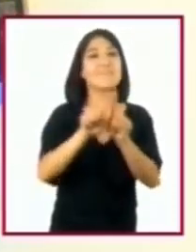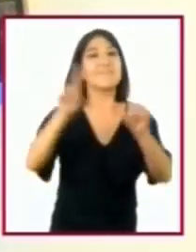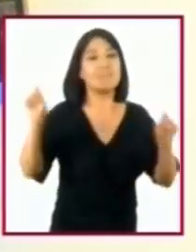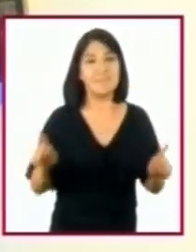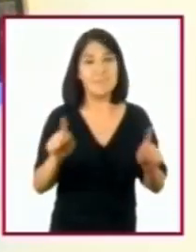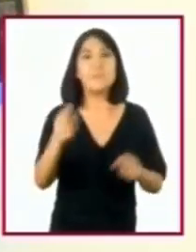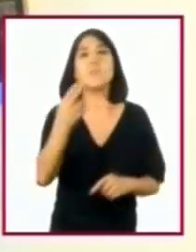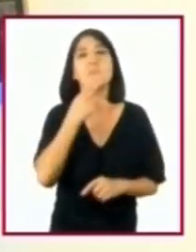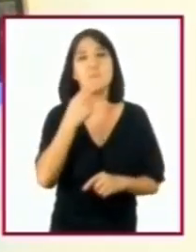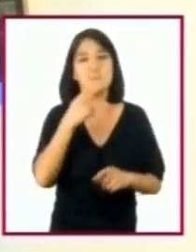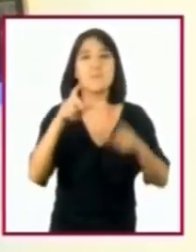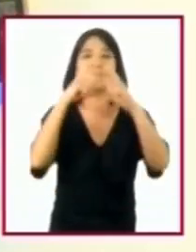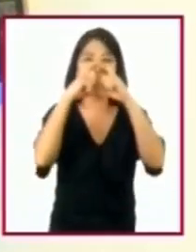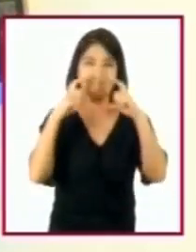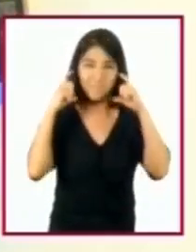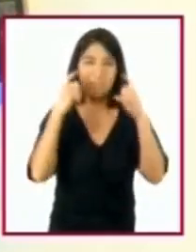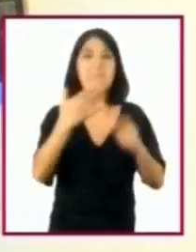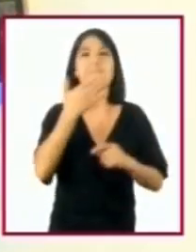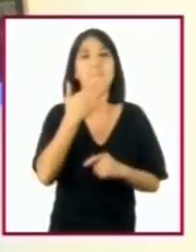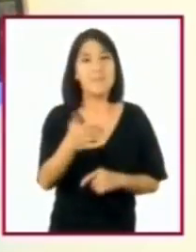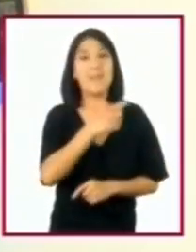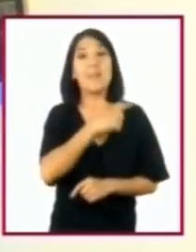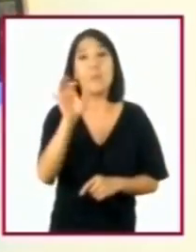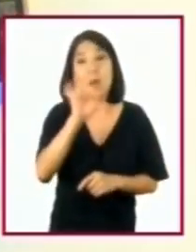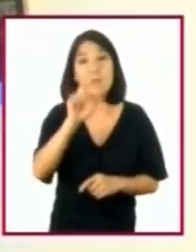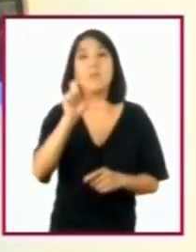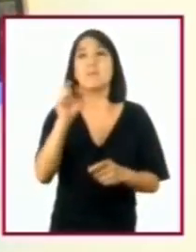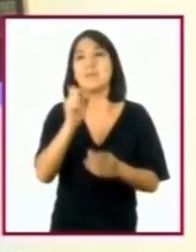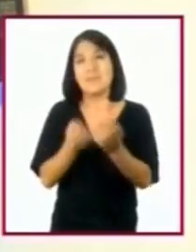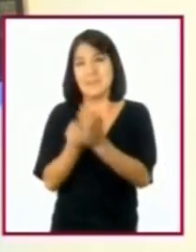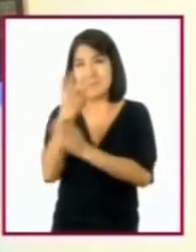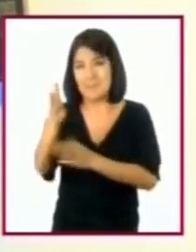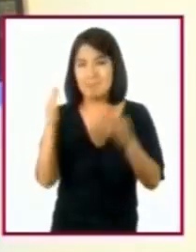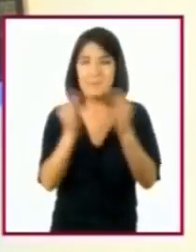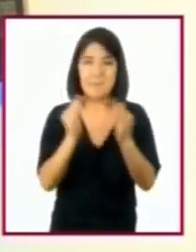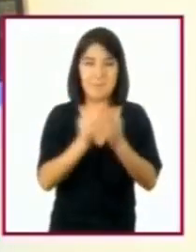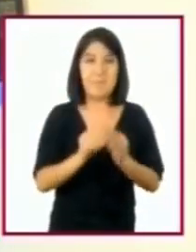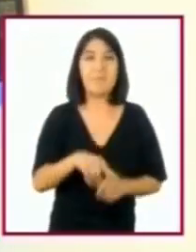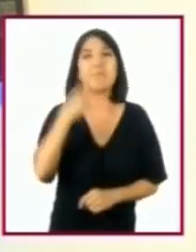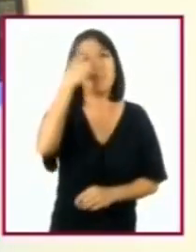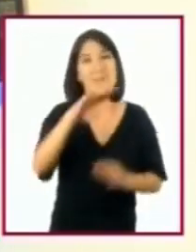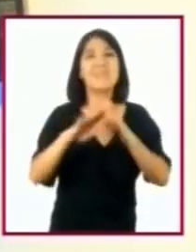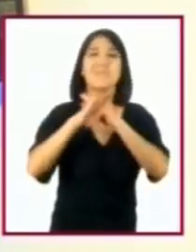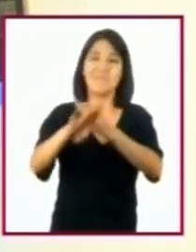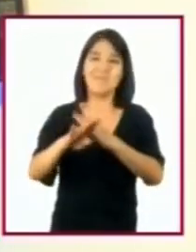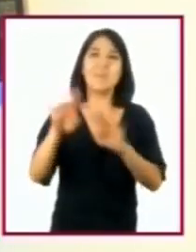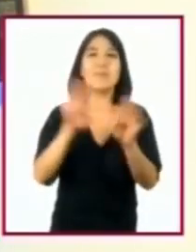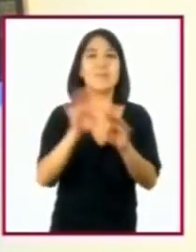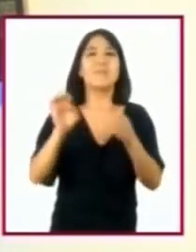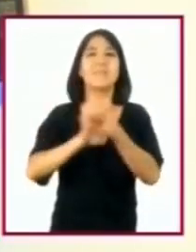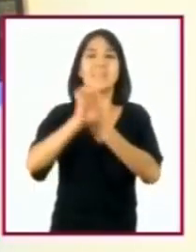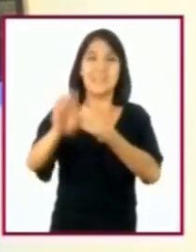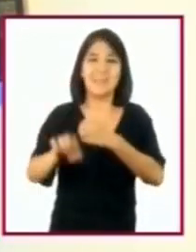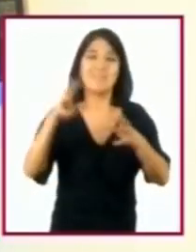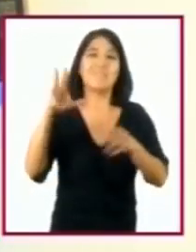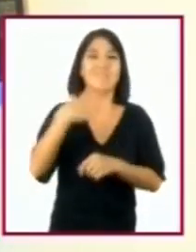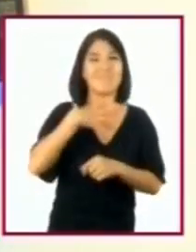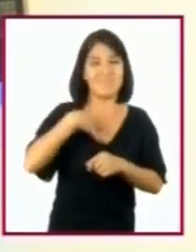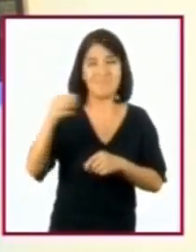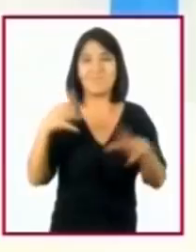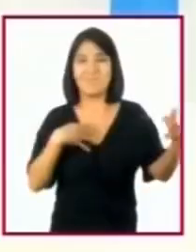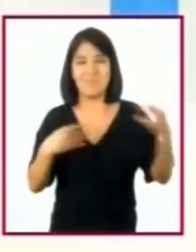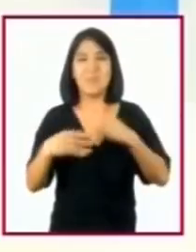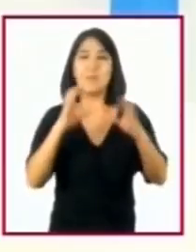y usar el cubrebocas correctamente si debes salir de casa. Ayuda a prevenir el contagio. Si te cuidas tú, nos cuidas a todos.